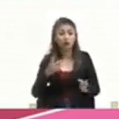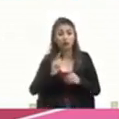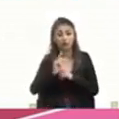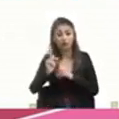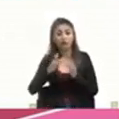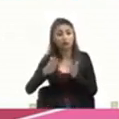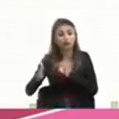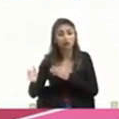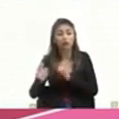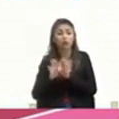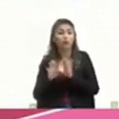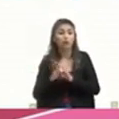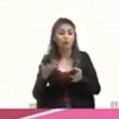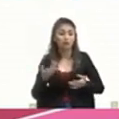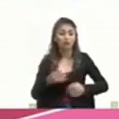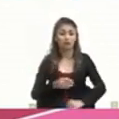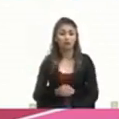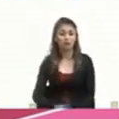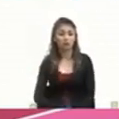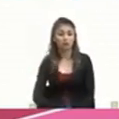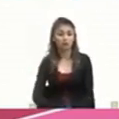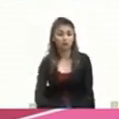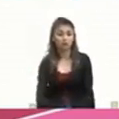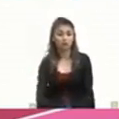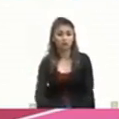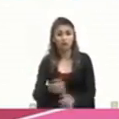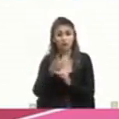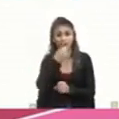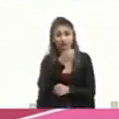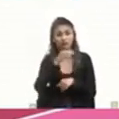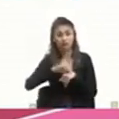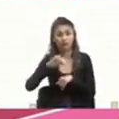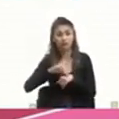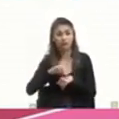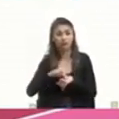proceso que efectivamente, lo ha dicho el doctor